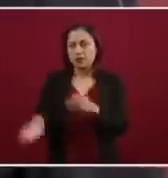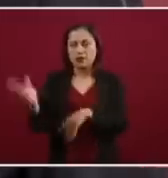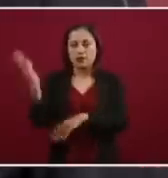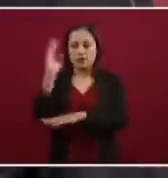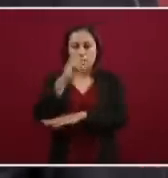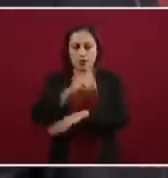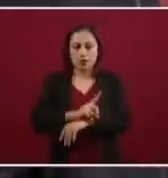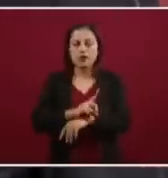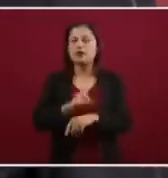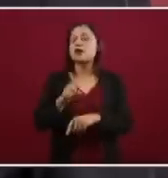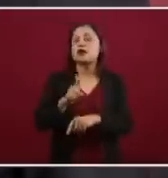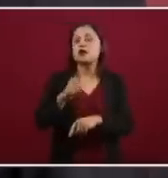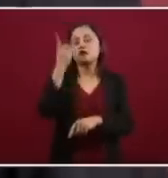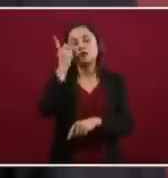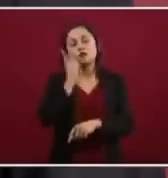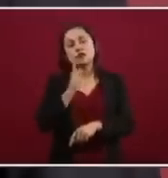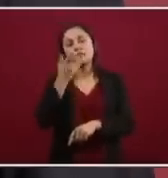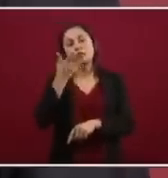alguna información